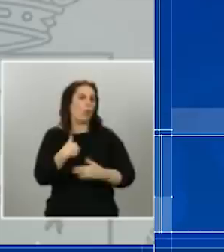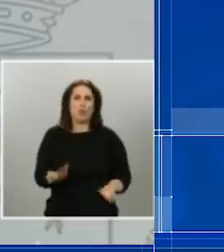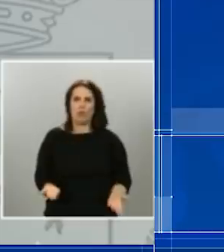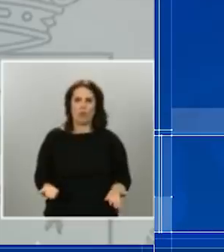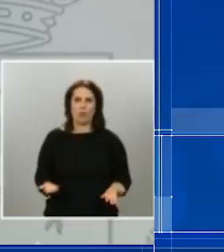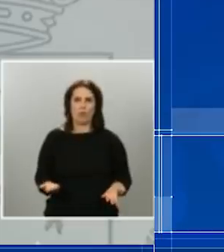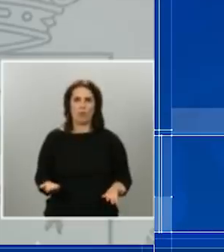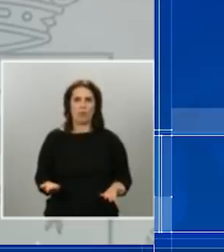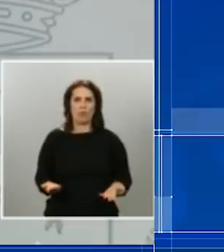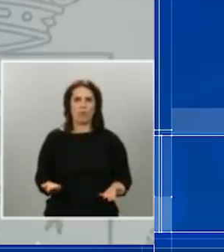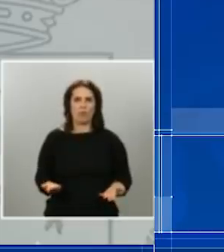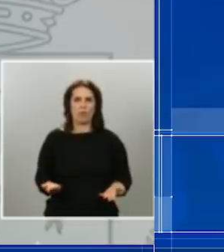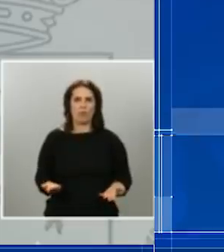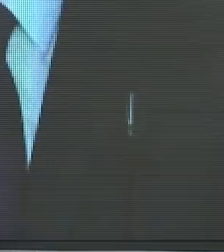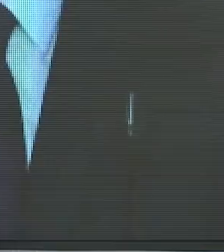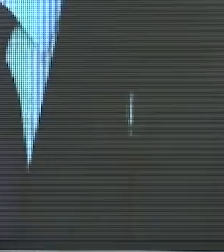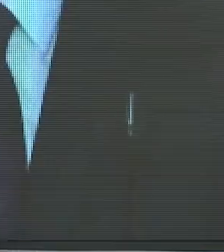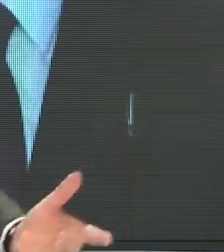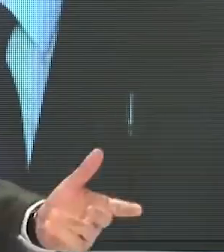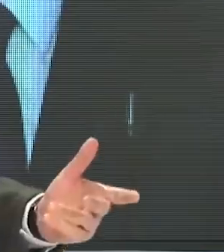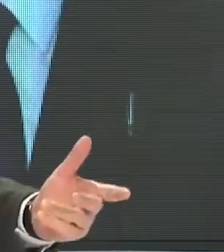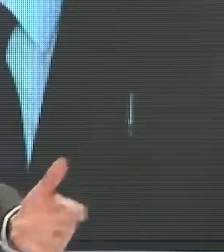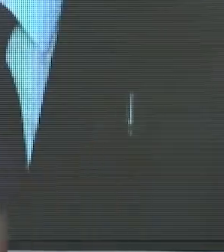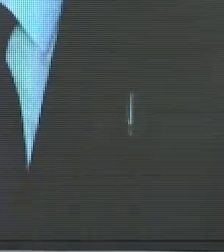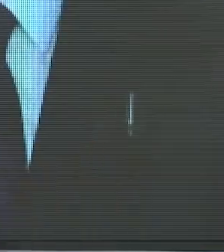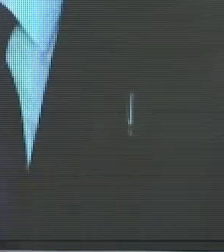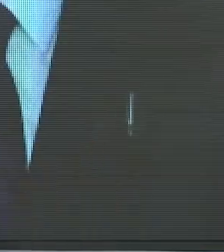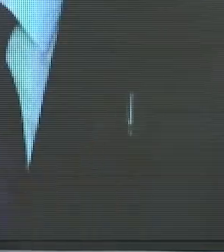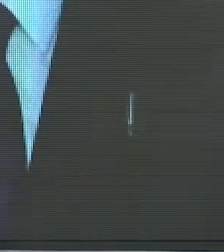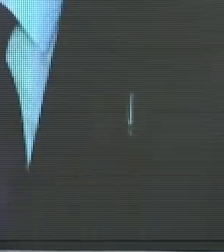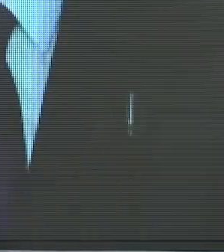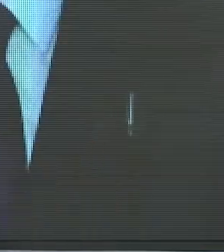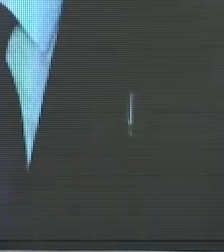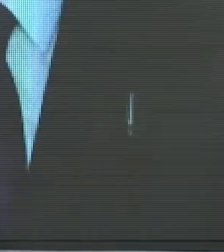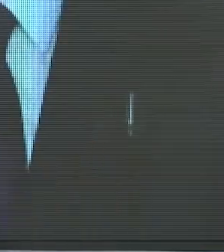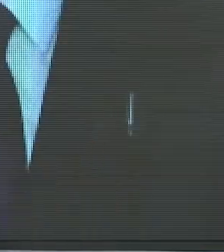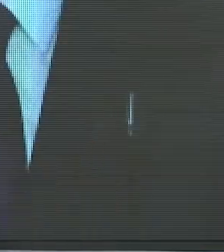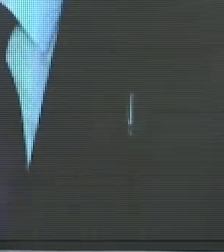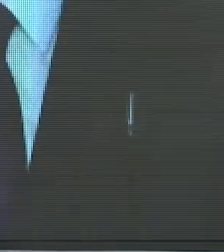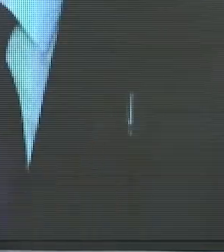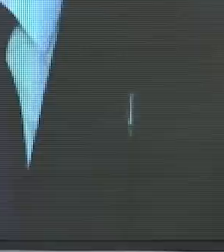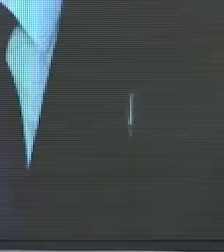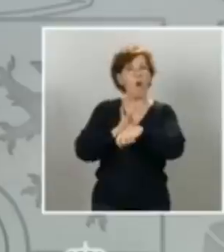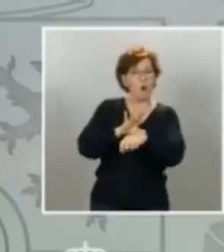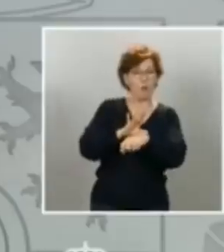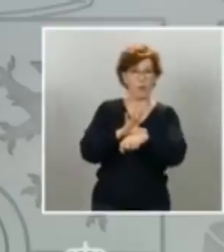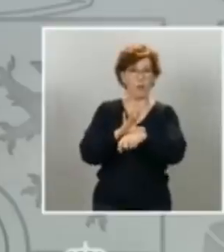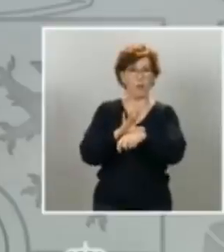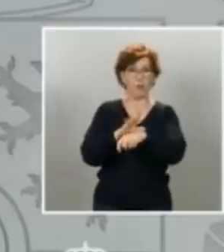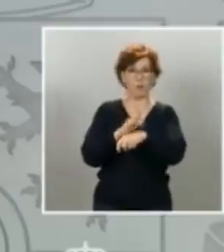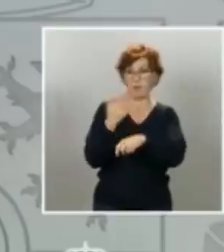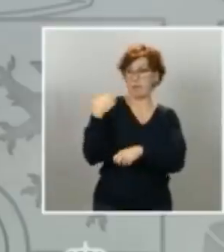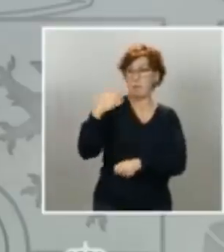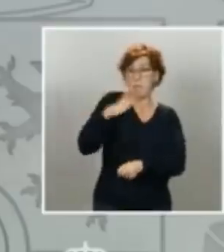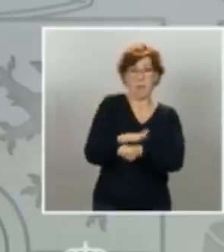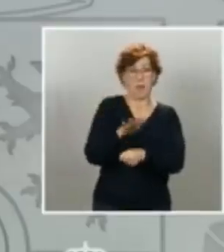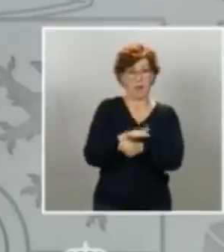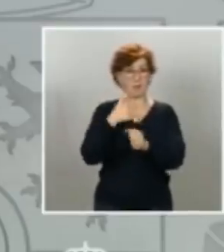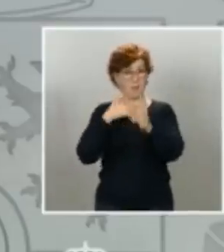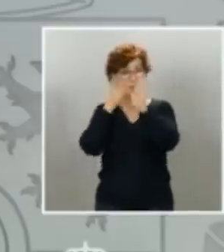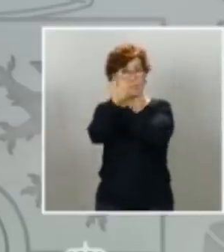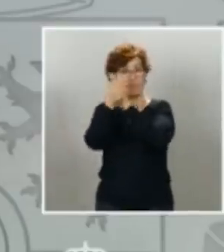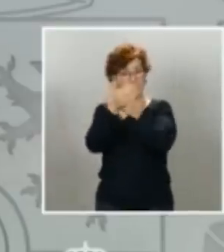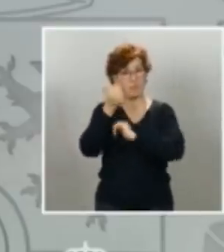el plan del estado de alarma la confesión del presidente del gobierno ha despertado auténtica inquietud entre la